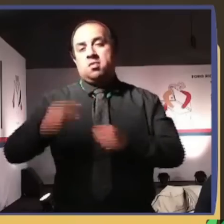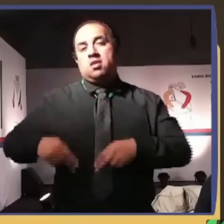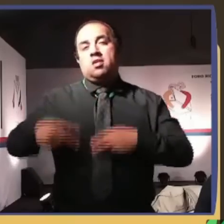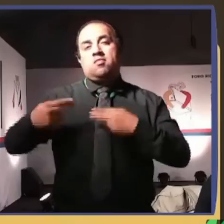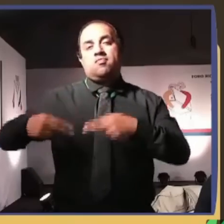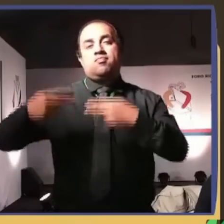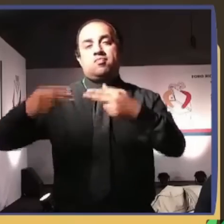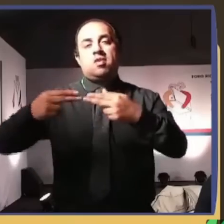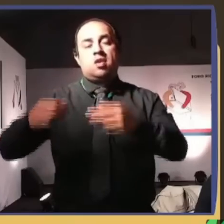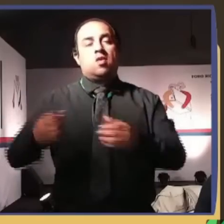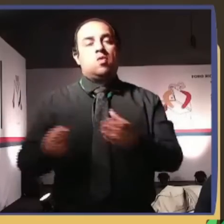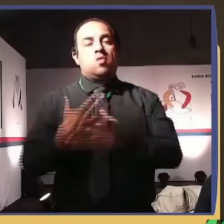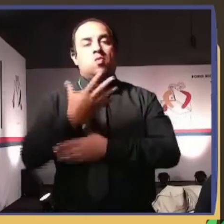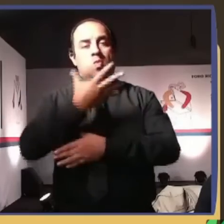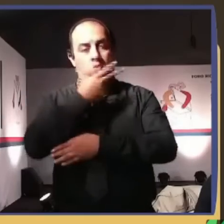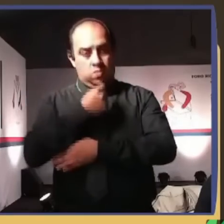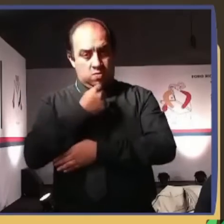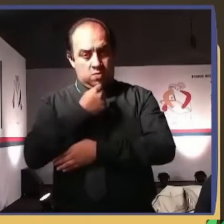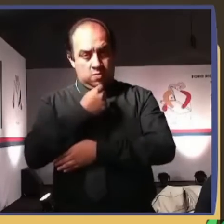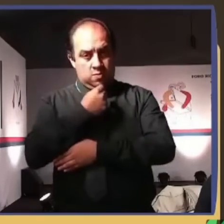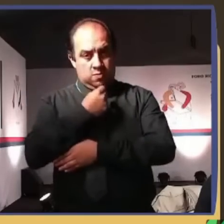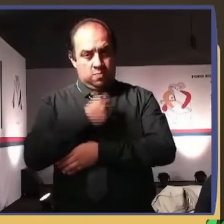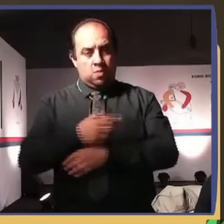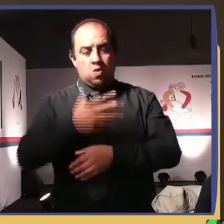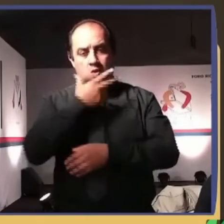el hombre nuevo que tanto hemos hablado.